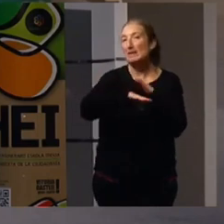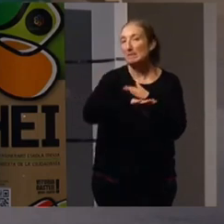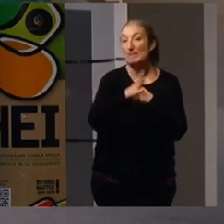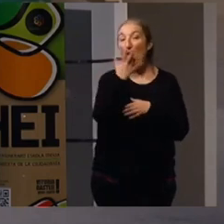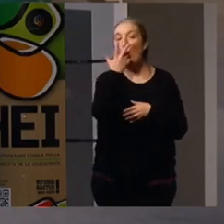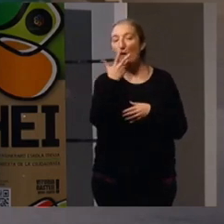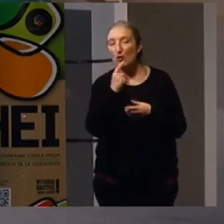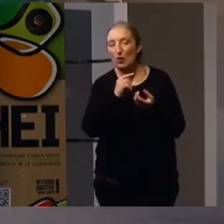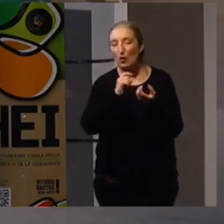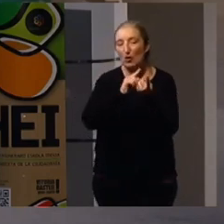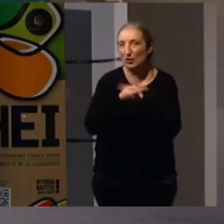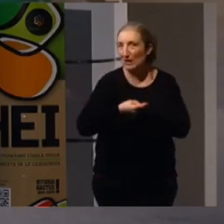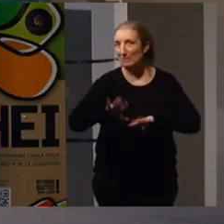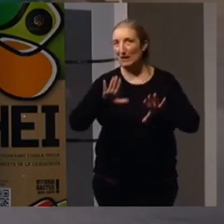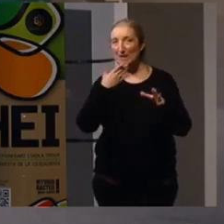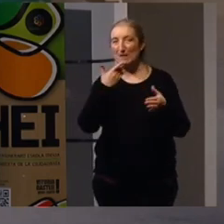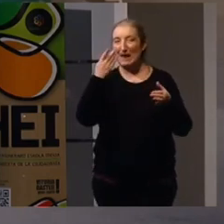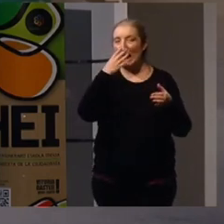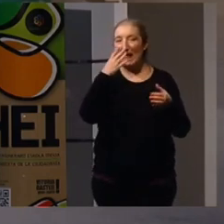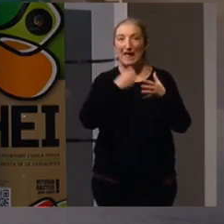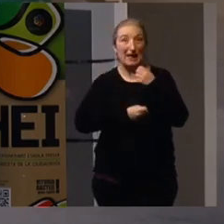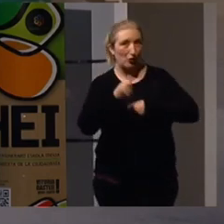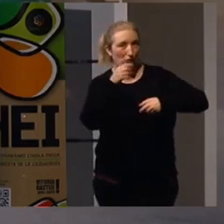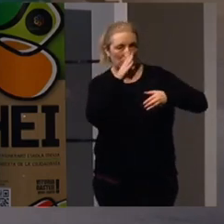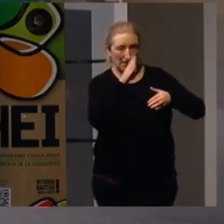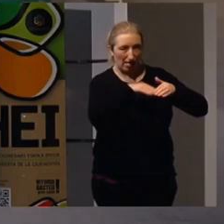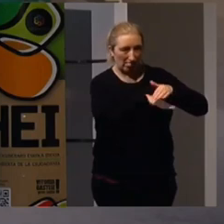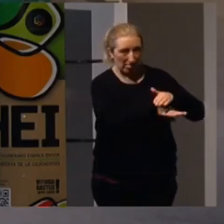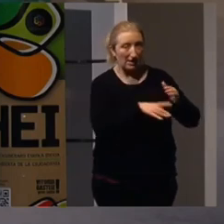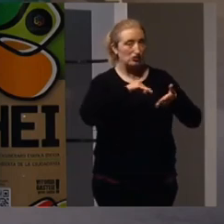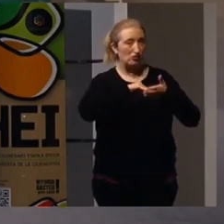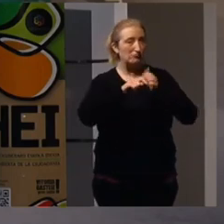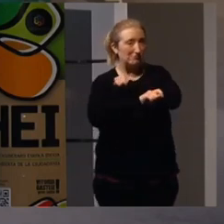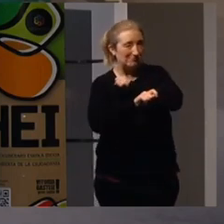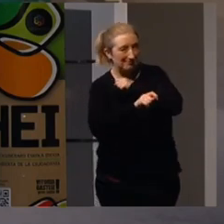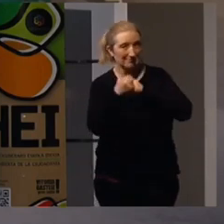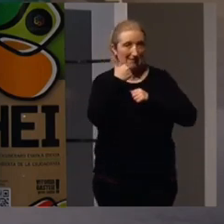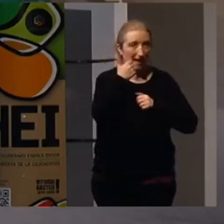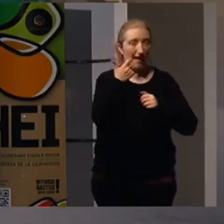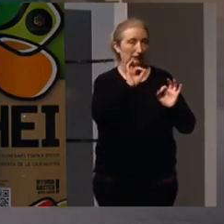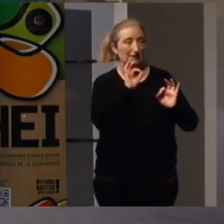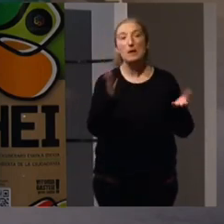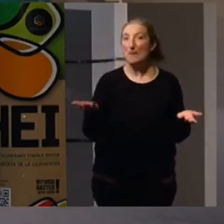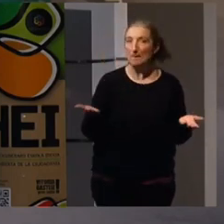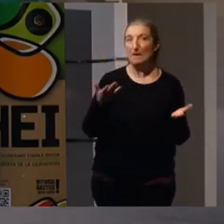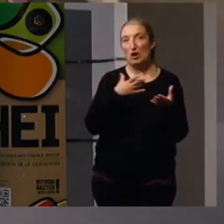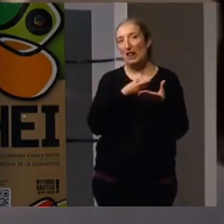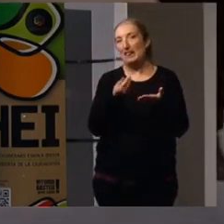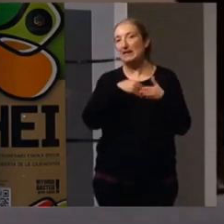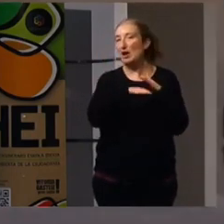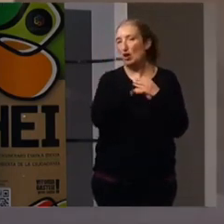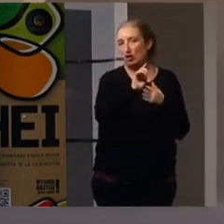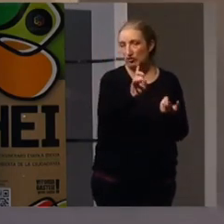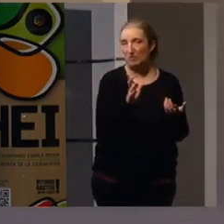cambiarle el color a los billetes para que tenga que aflorar la economía sumergida y cosas así, que eso sí que son como tácticas concretitas. Pero no, el dinero no se imprime,